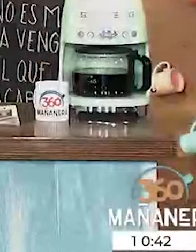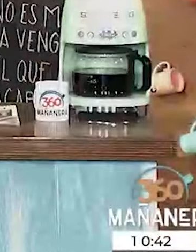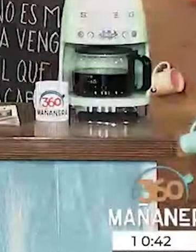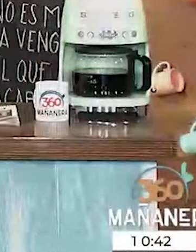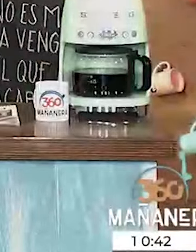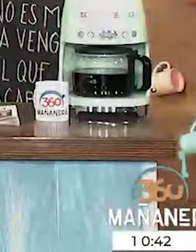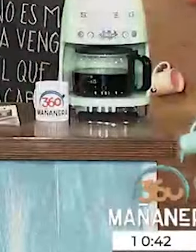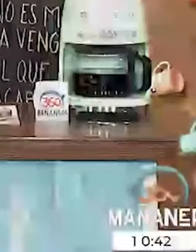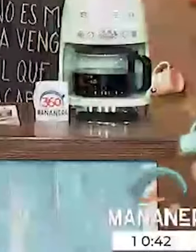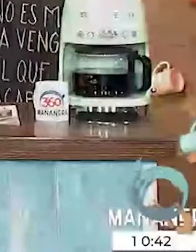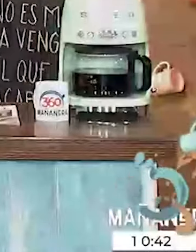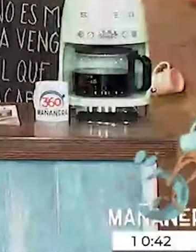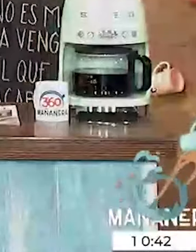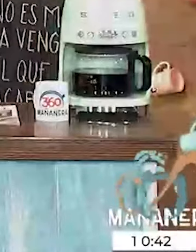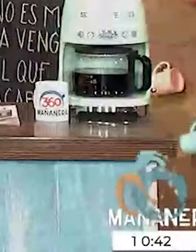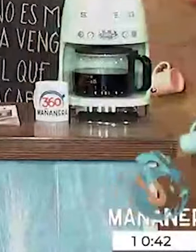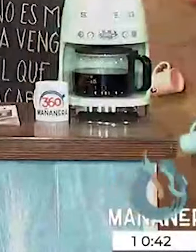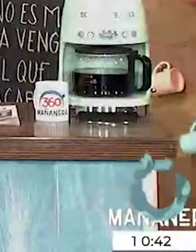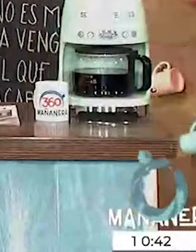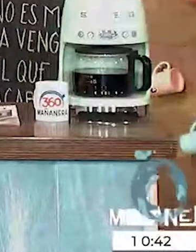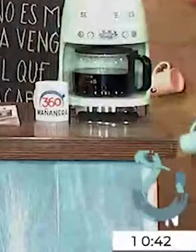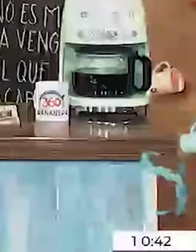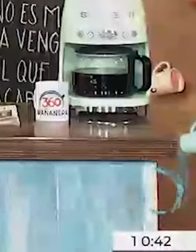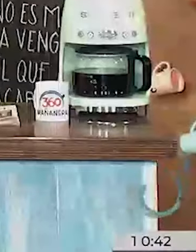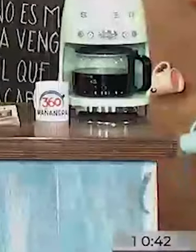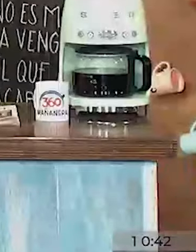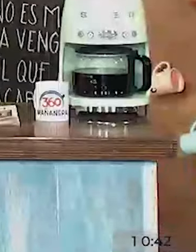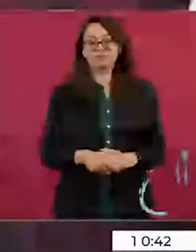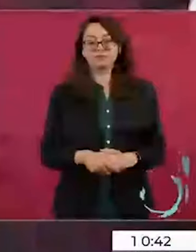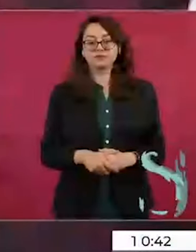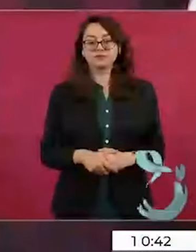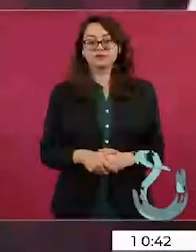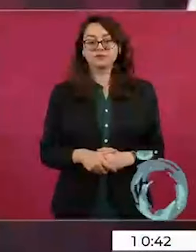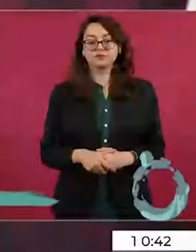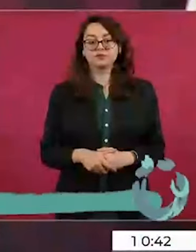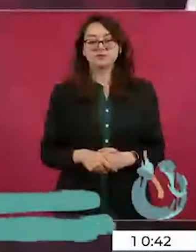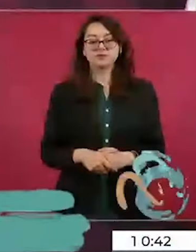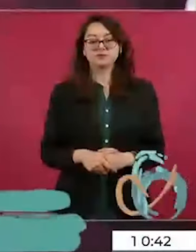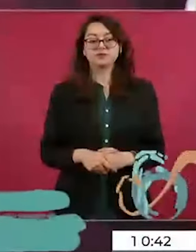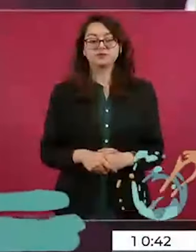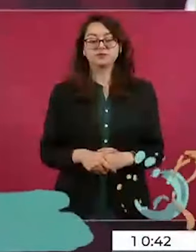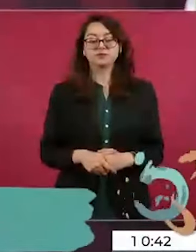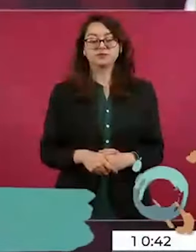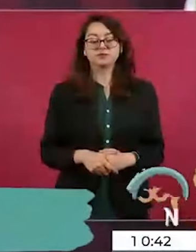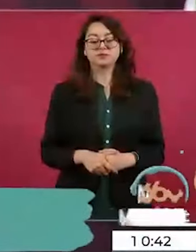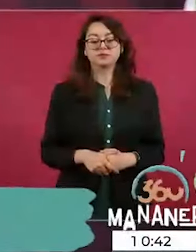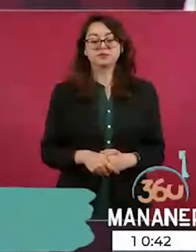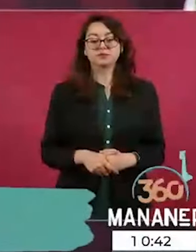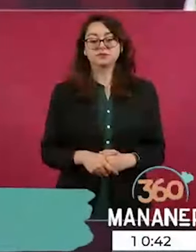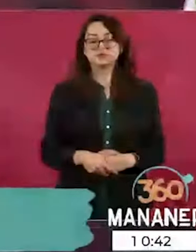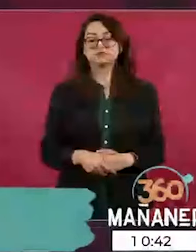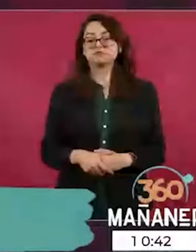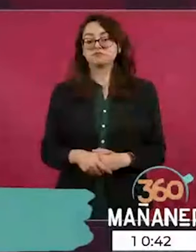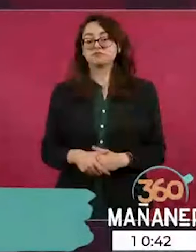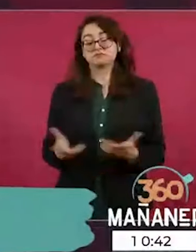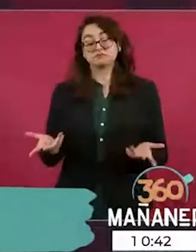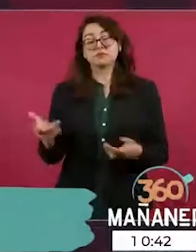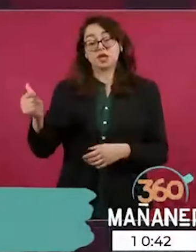y se va a castigar a quien se tenga que castigar decir que lamento mucho